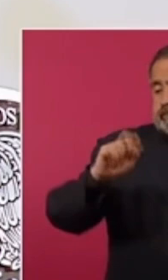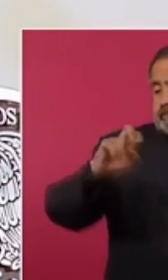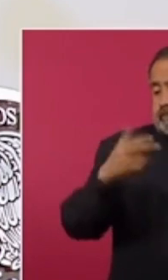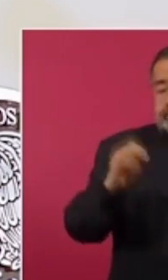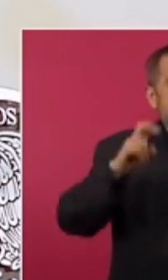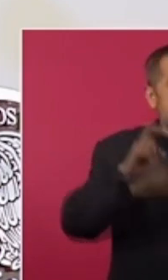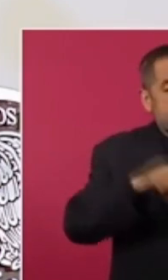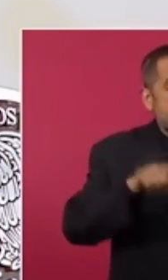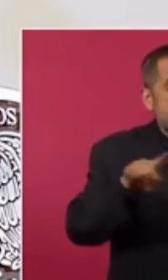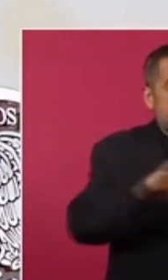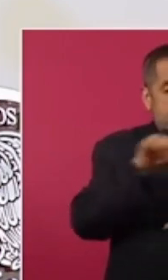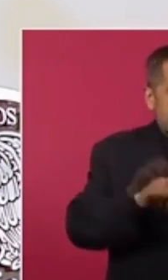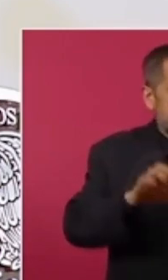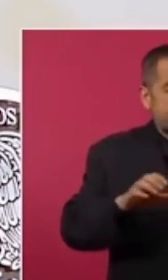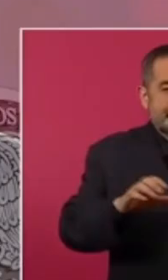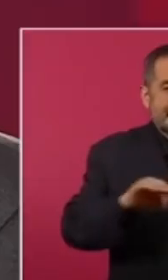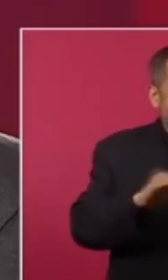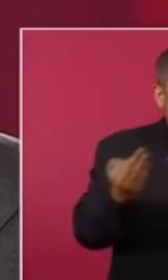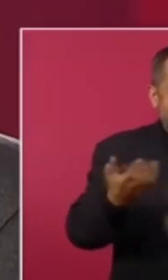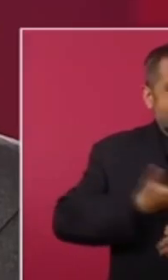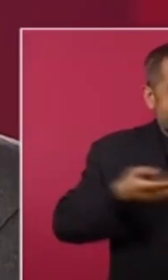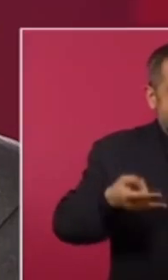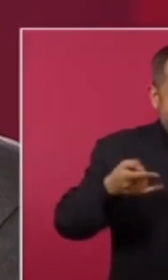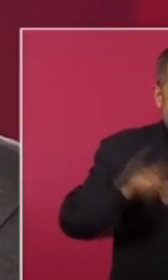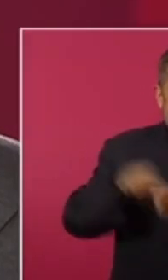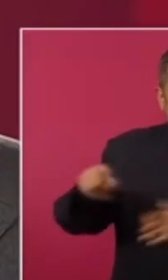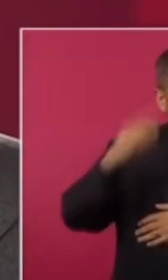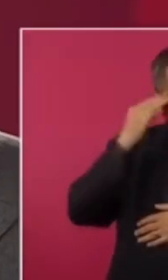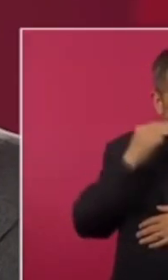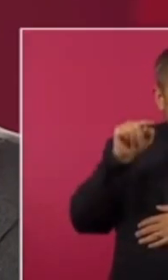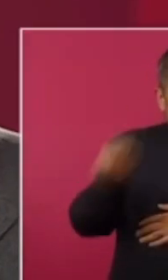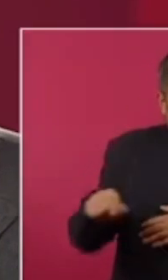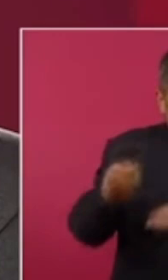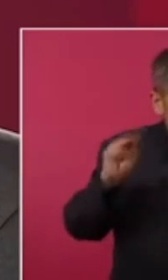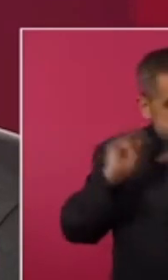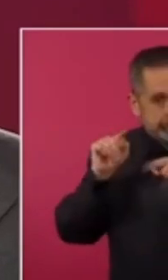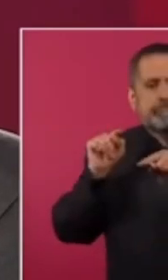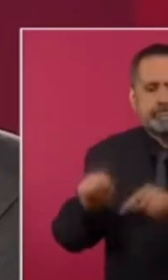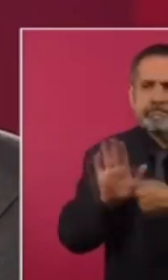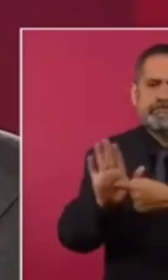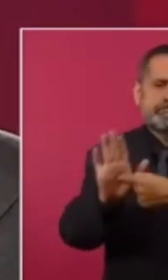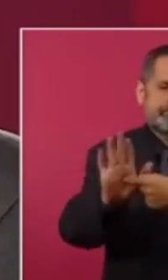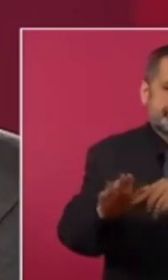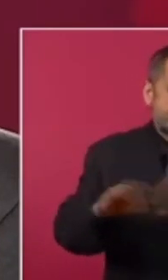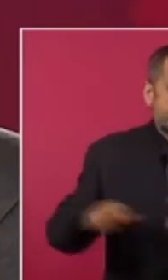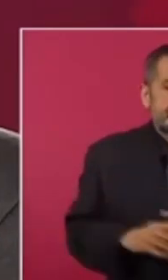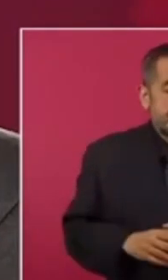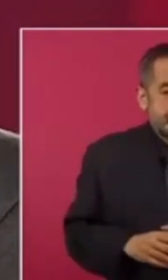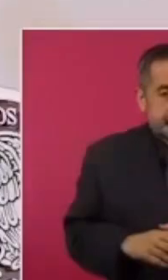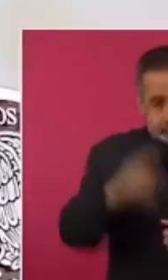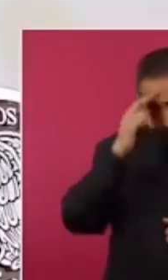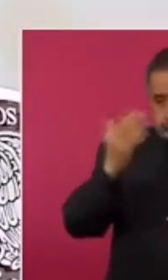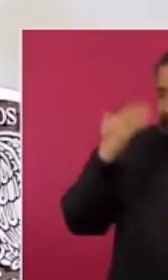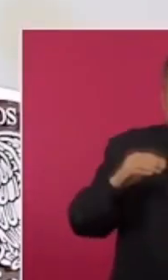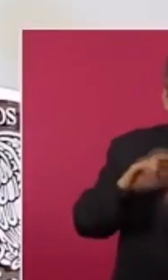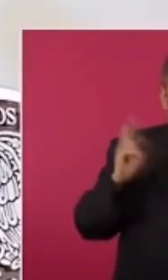encuentra en el centro, en el zócalo de la ciudad de Mérida, en Yucatán. Por lo que hace a promesa, en la última reunión que tuvimos con el